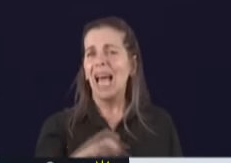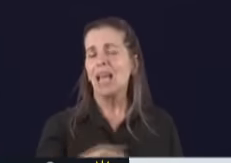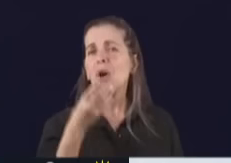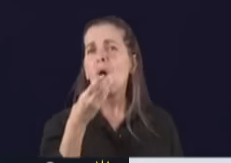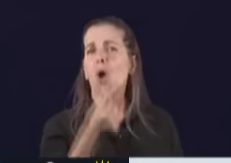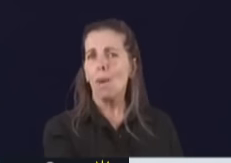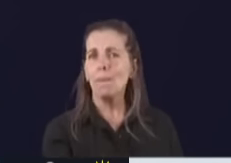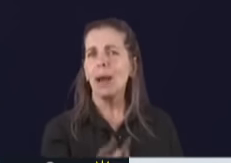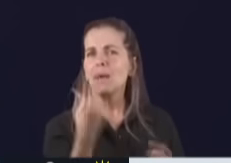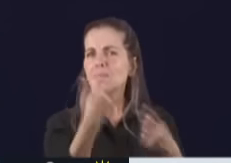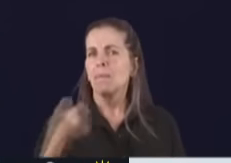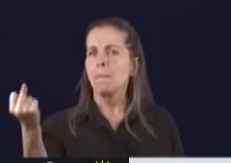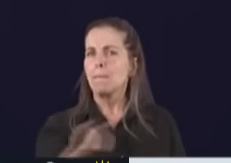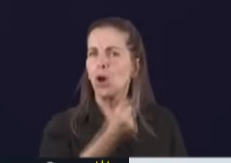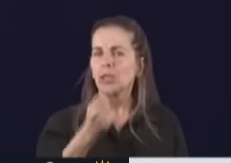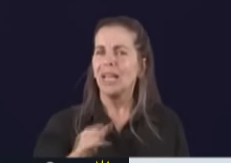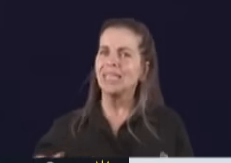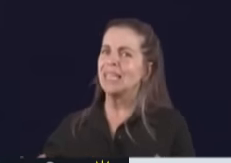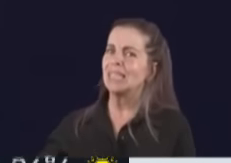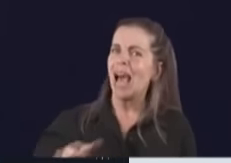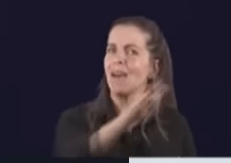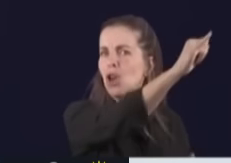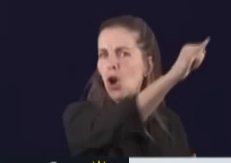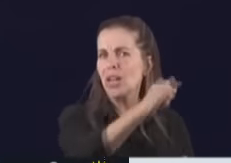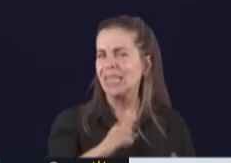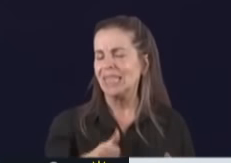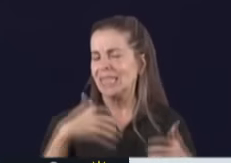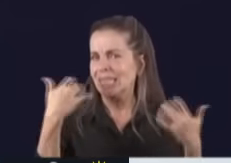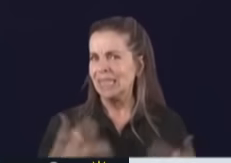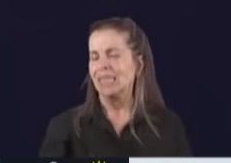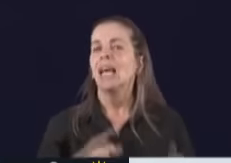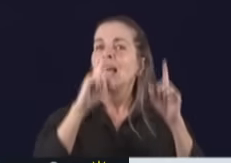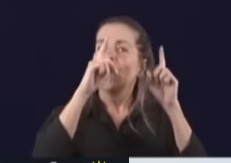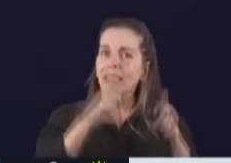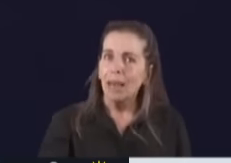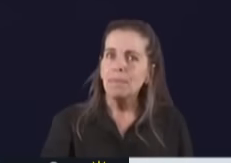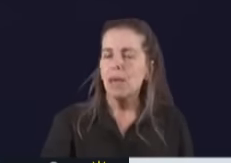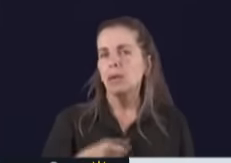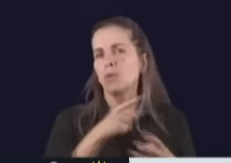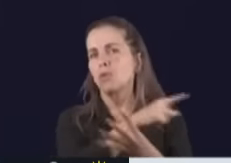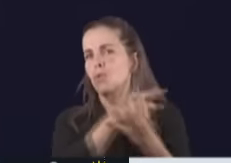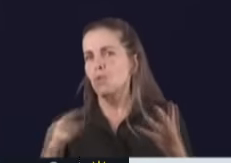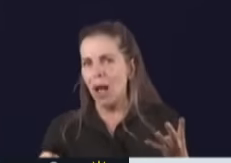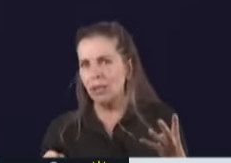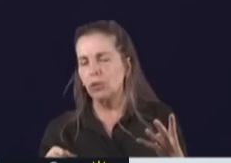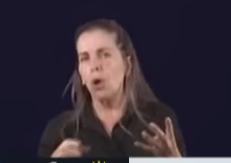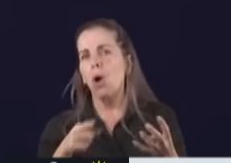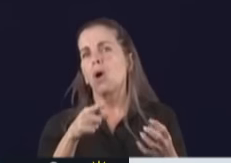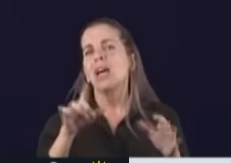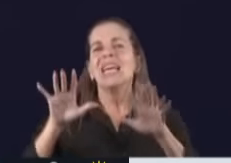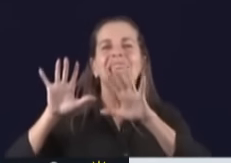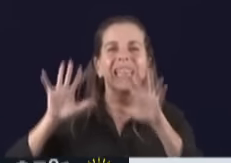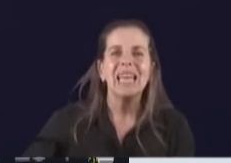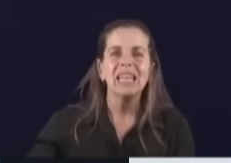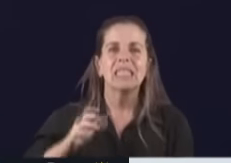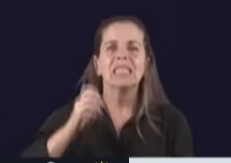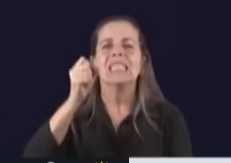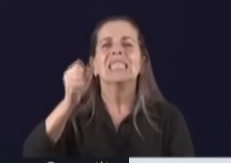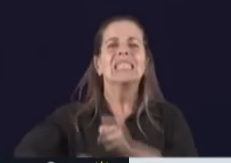con velocidad supersónica. También se incorporaron 4 blindados Stryker y 10 tanques TAM